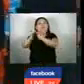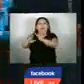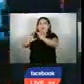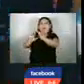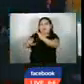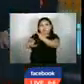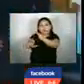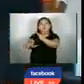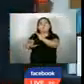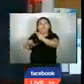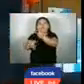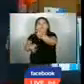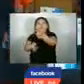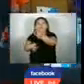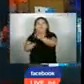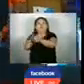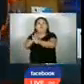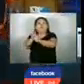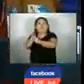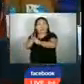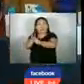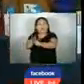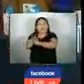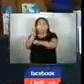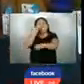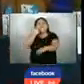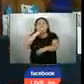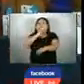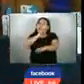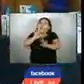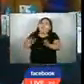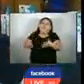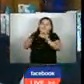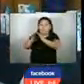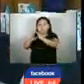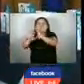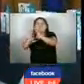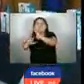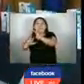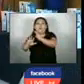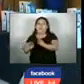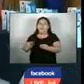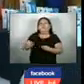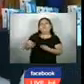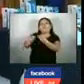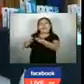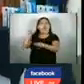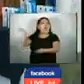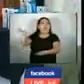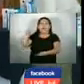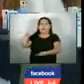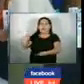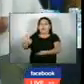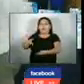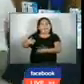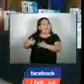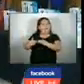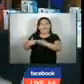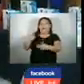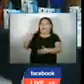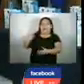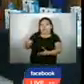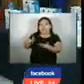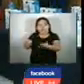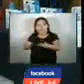con prueba PCR positiva a COVID-19, pues se entregará el kit color azul, que ha sido el que se ha estado entregando